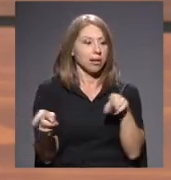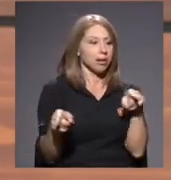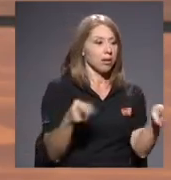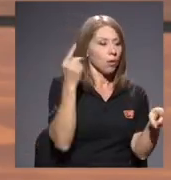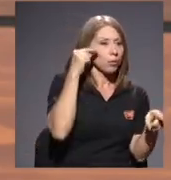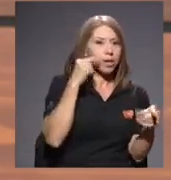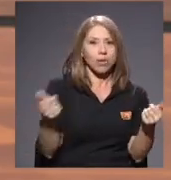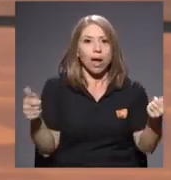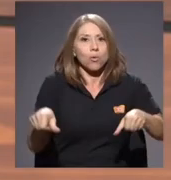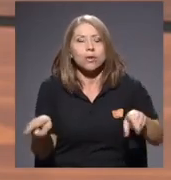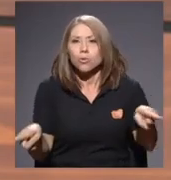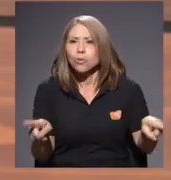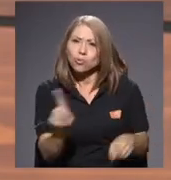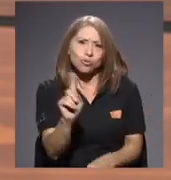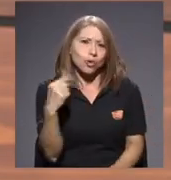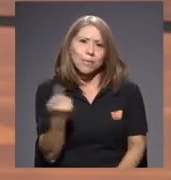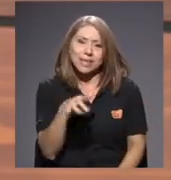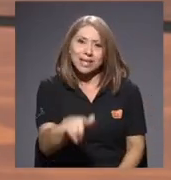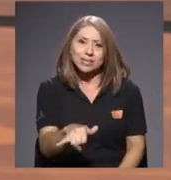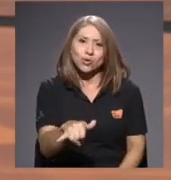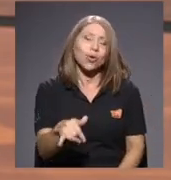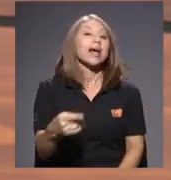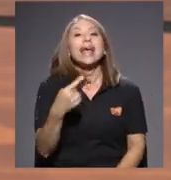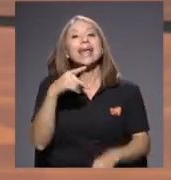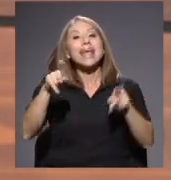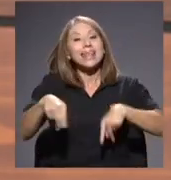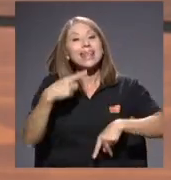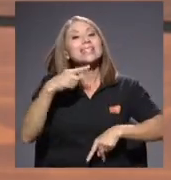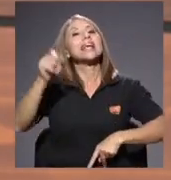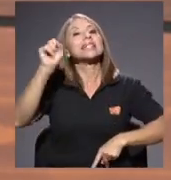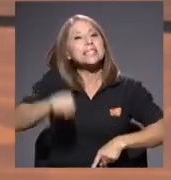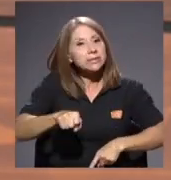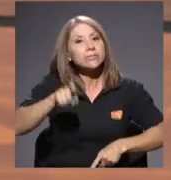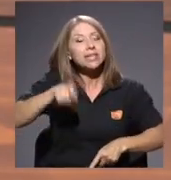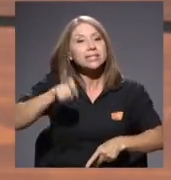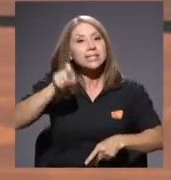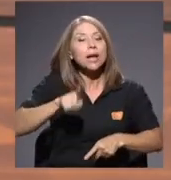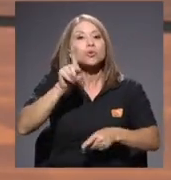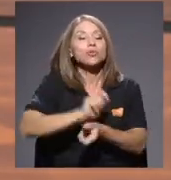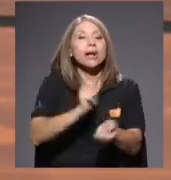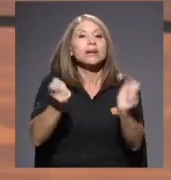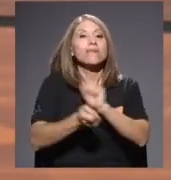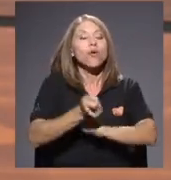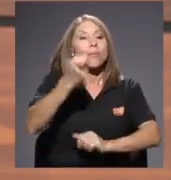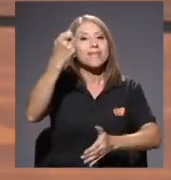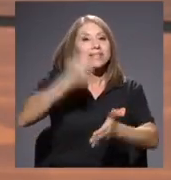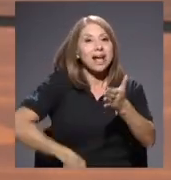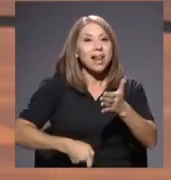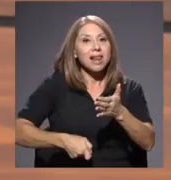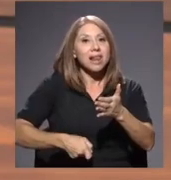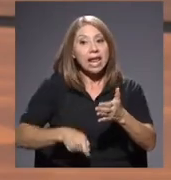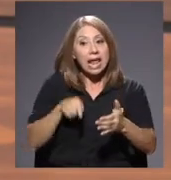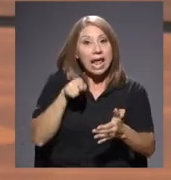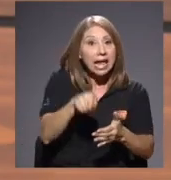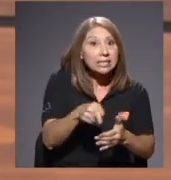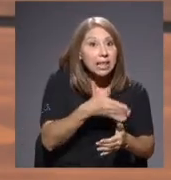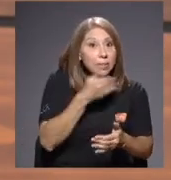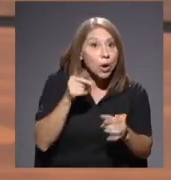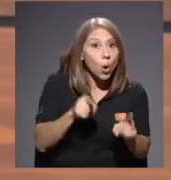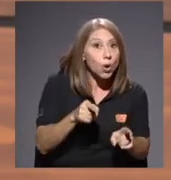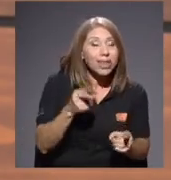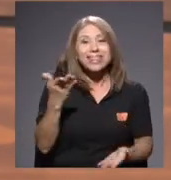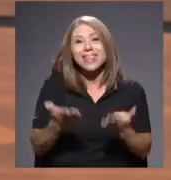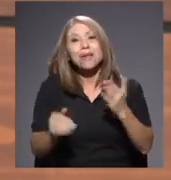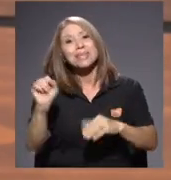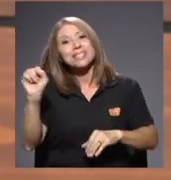en redes, sí, ocupábamos una reforma fiscal, es esta la mejor reforma que pudimos tener, ¿verdad? Tal vez sí, tal vez no, habían elementos